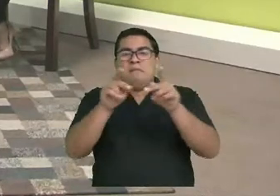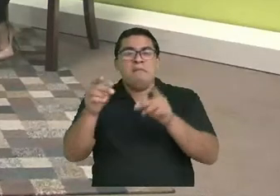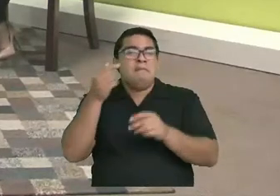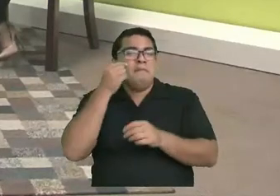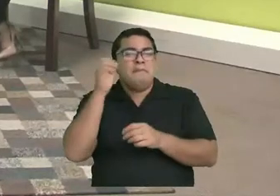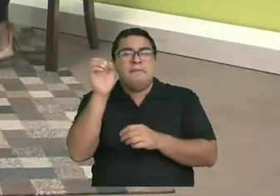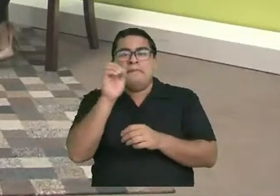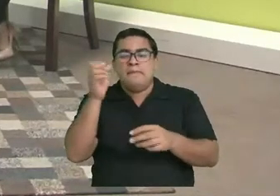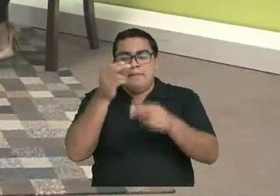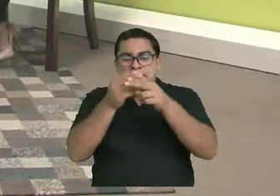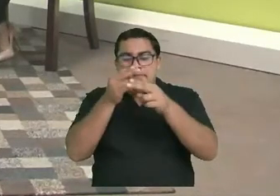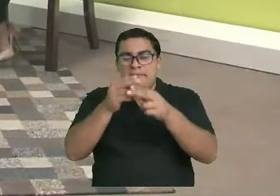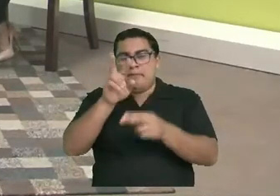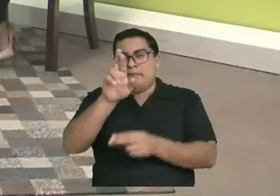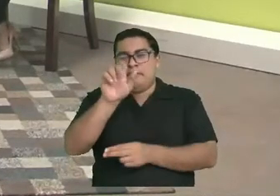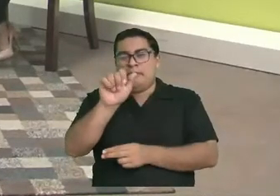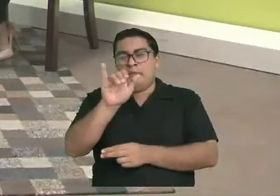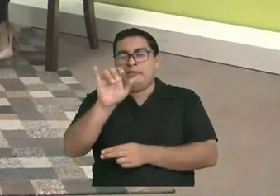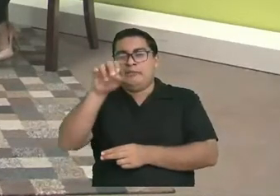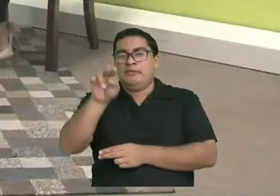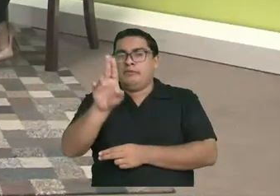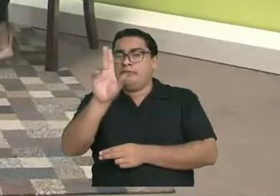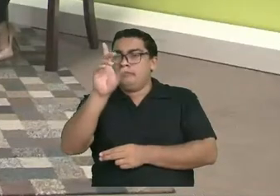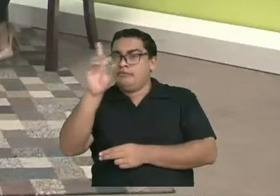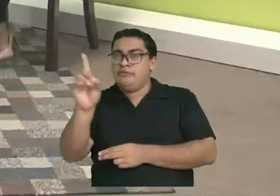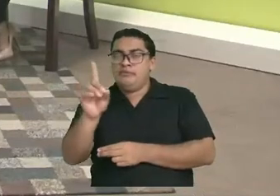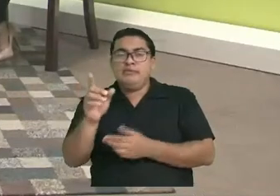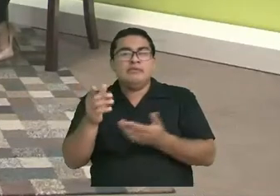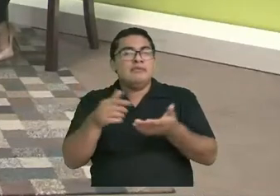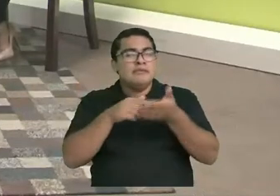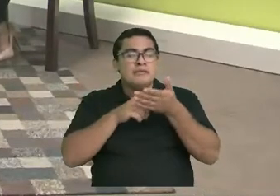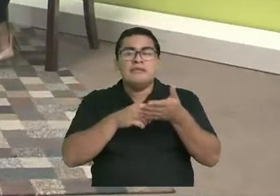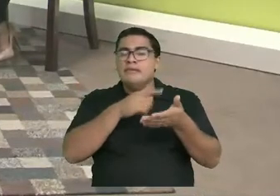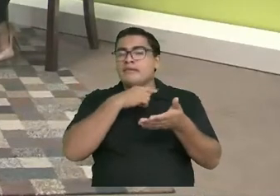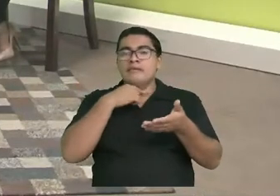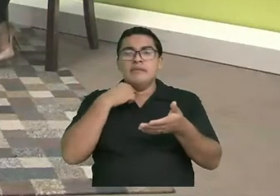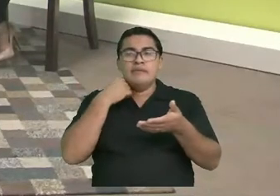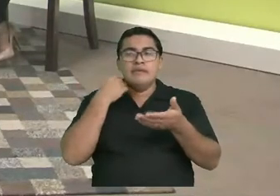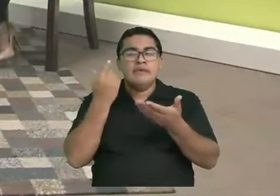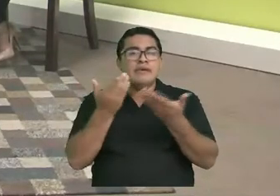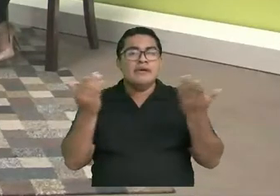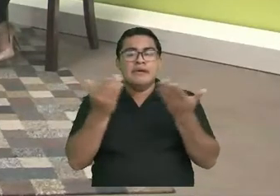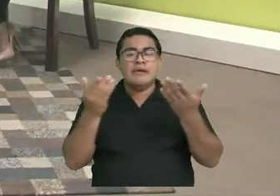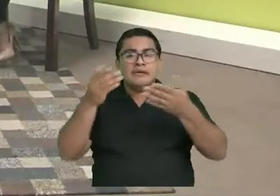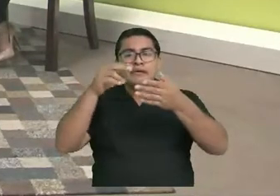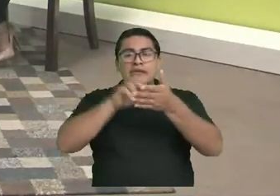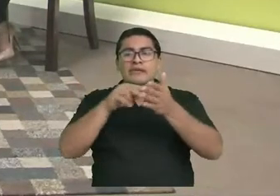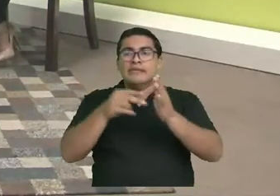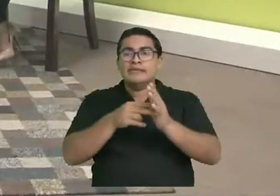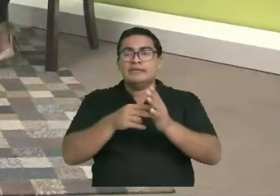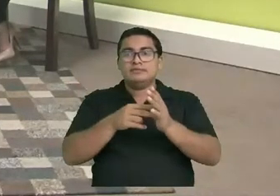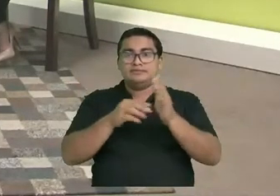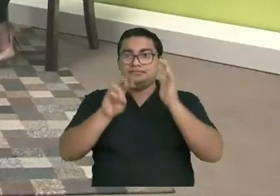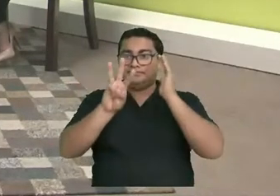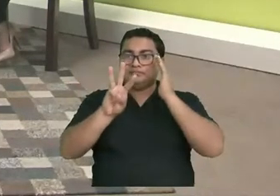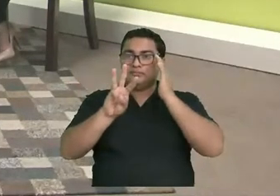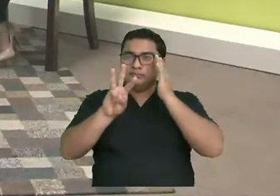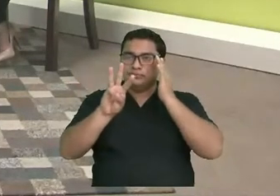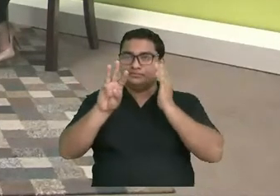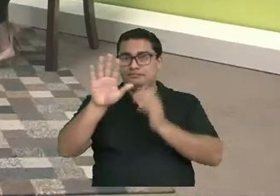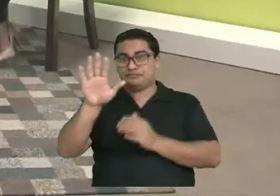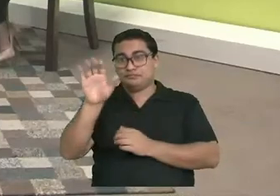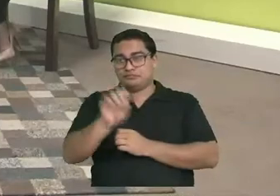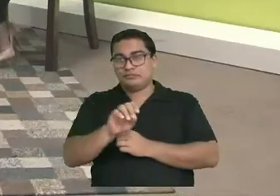y es muy, no sé si poco frecuente. Realmente, pues, lo de la epidemiología va entre un 3 a un 5%